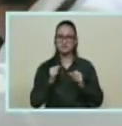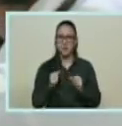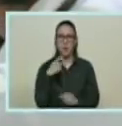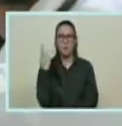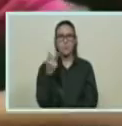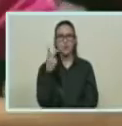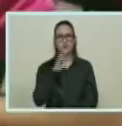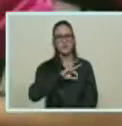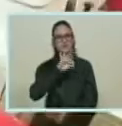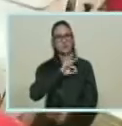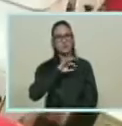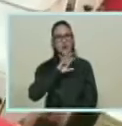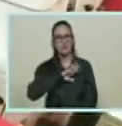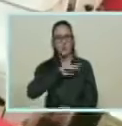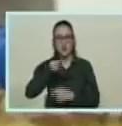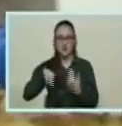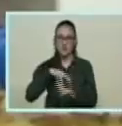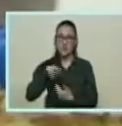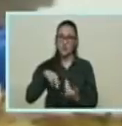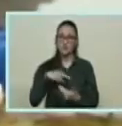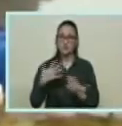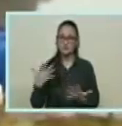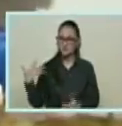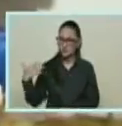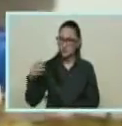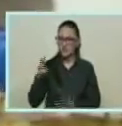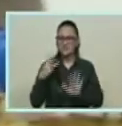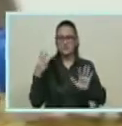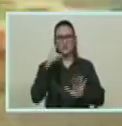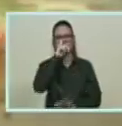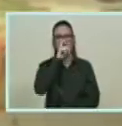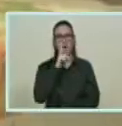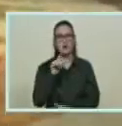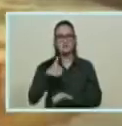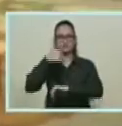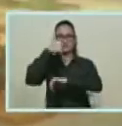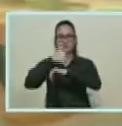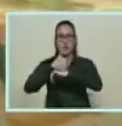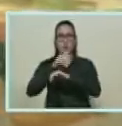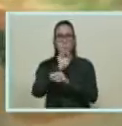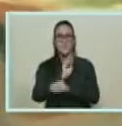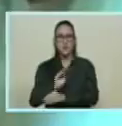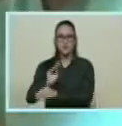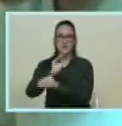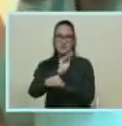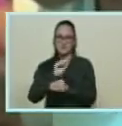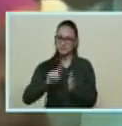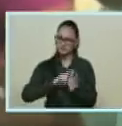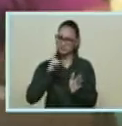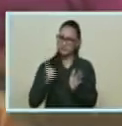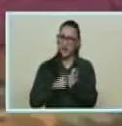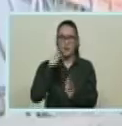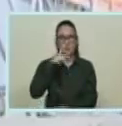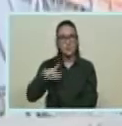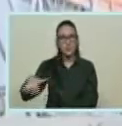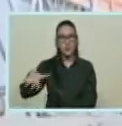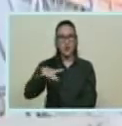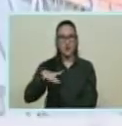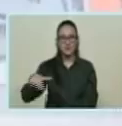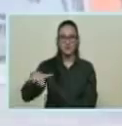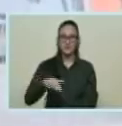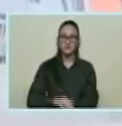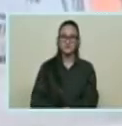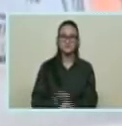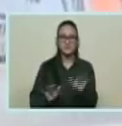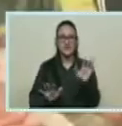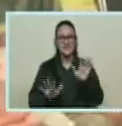la política social revolucionaria que durante 18 años ha priorizado la protección integral del pueblo.